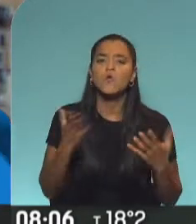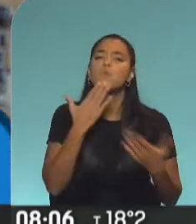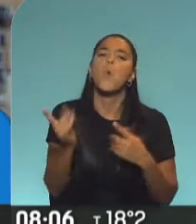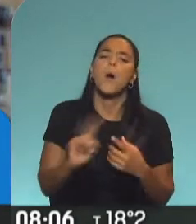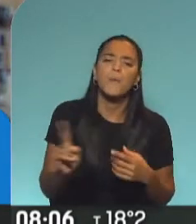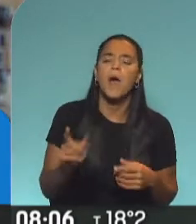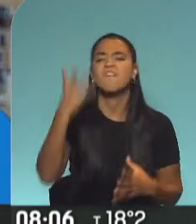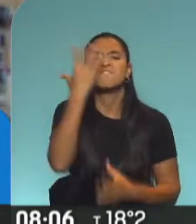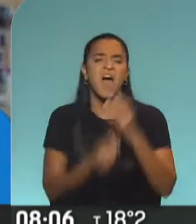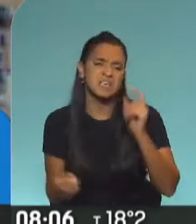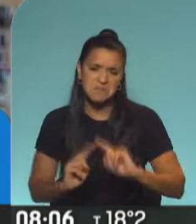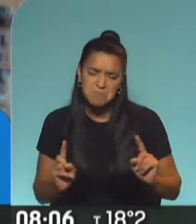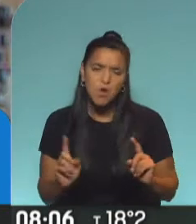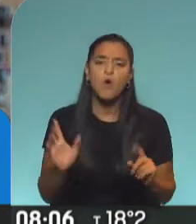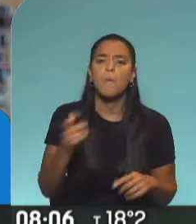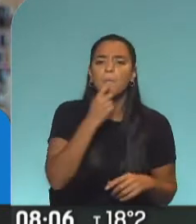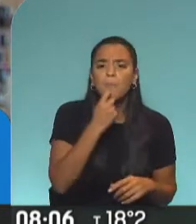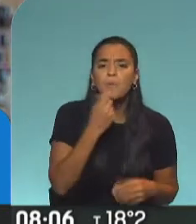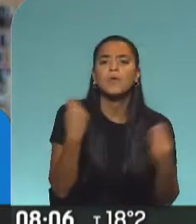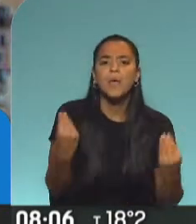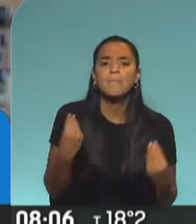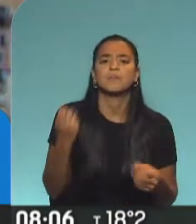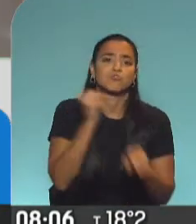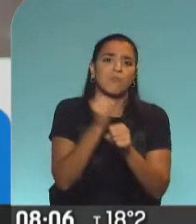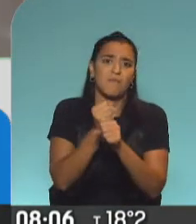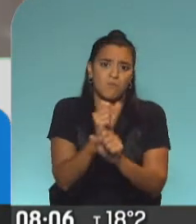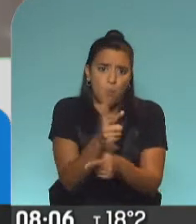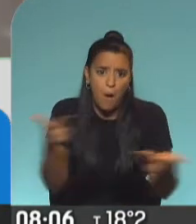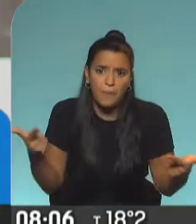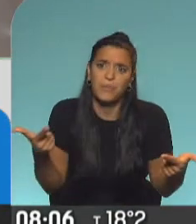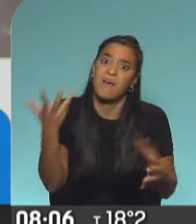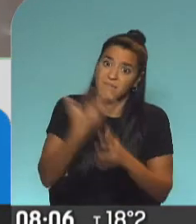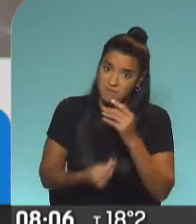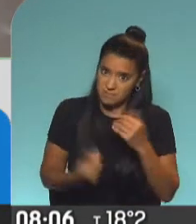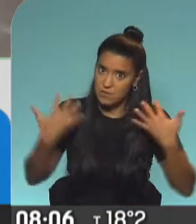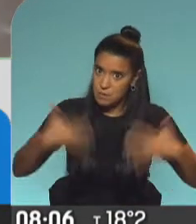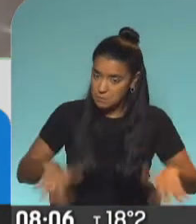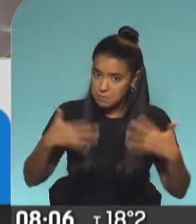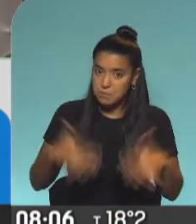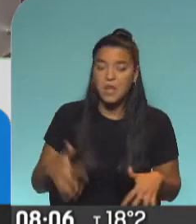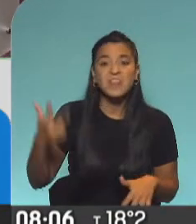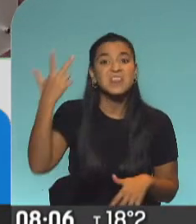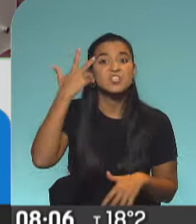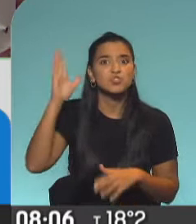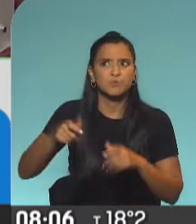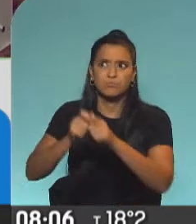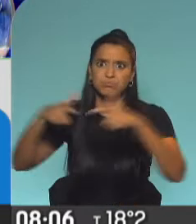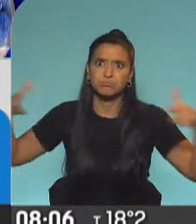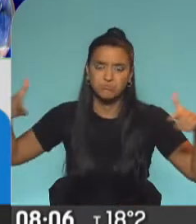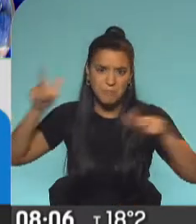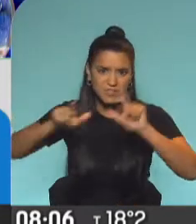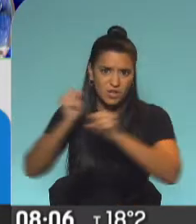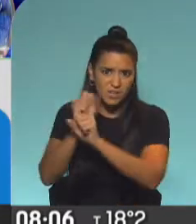de errores, como puede ser, por ejemplo, lo que ocurrió con el desempleo, que es más que un error, ¿no? Llevarlo Claro. al 18%, y dio